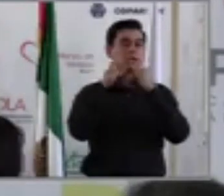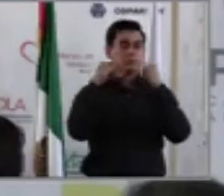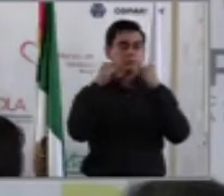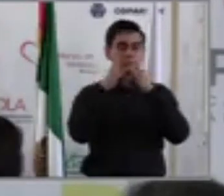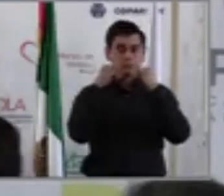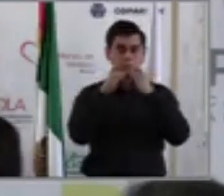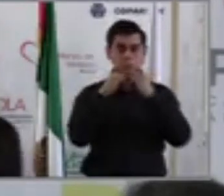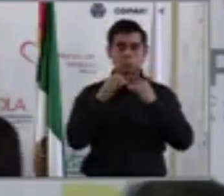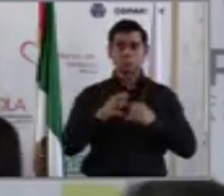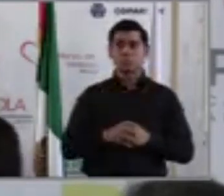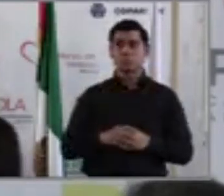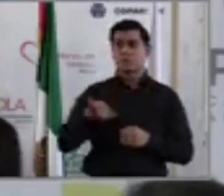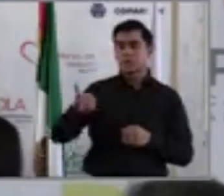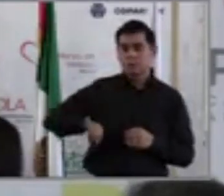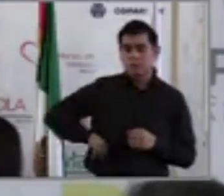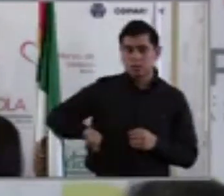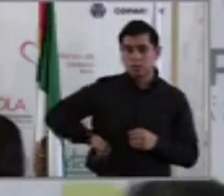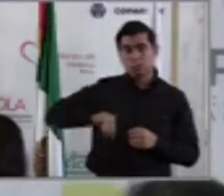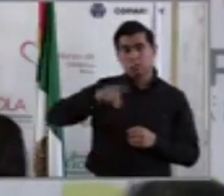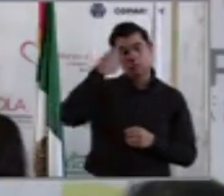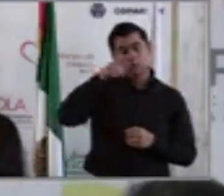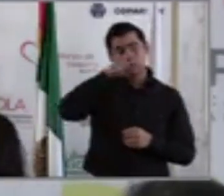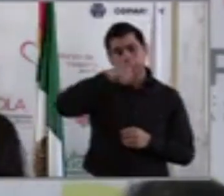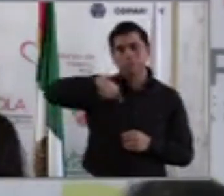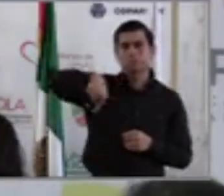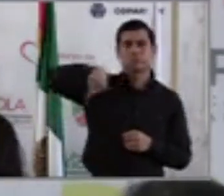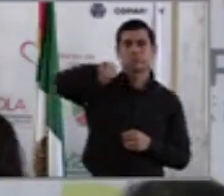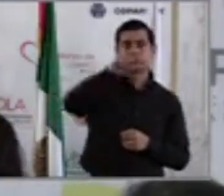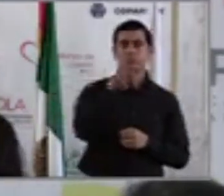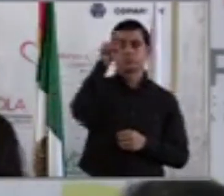instituciones, interés para que eso ocurra.